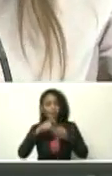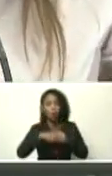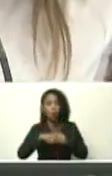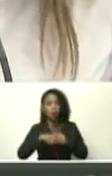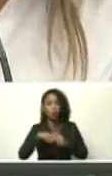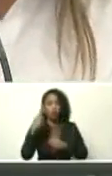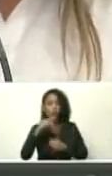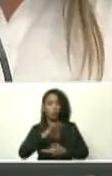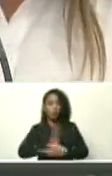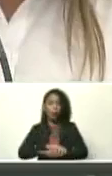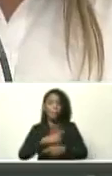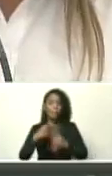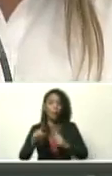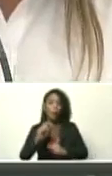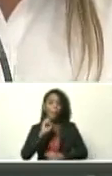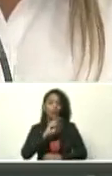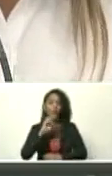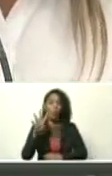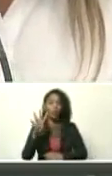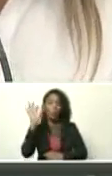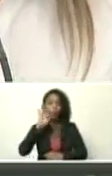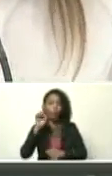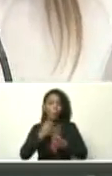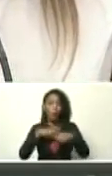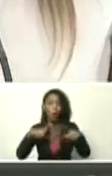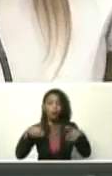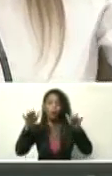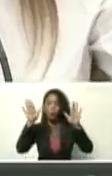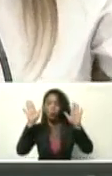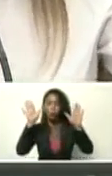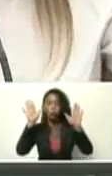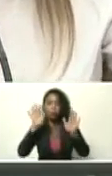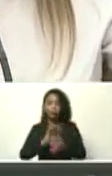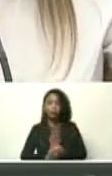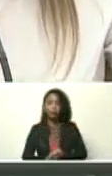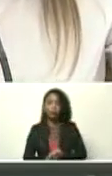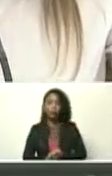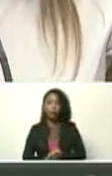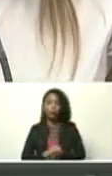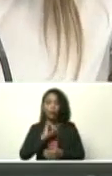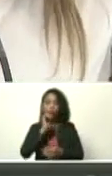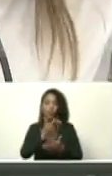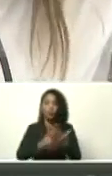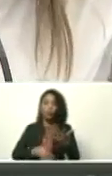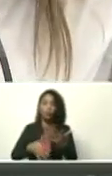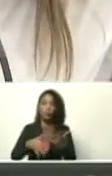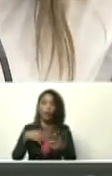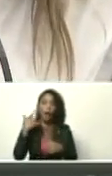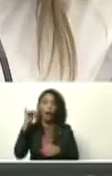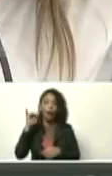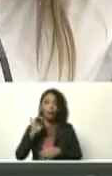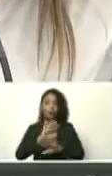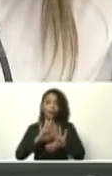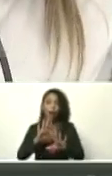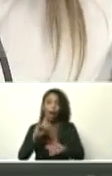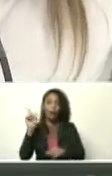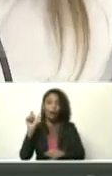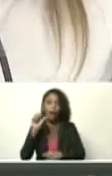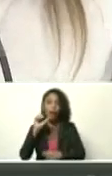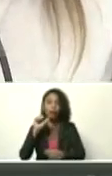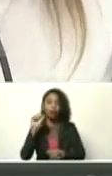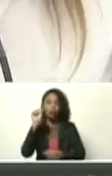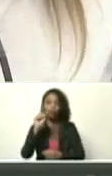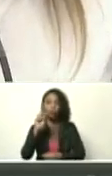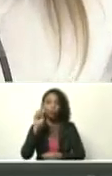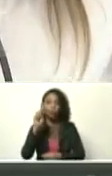Sarén, pero de un 24% de mayor crecimiento según la data de registro del RUCDAE que llevamos a través de la SUNDE. Es decir, hay